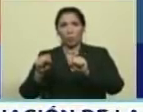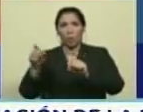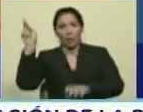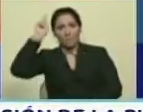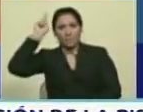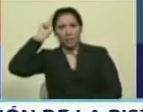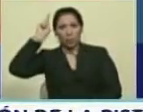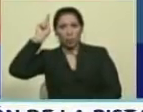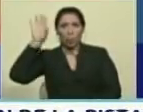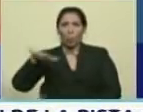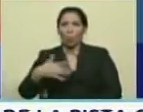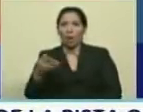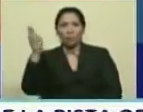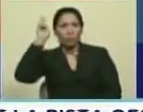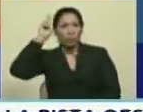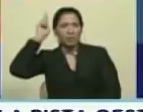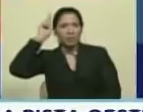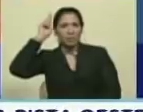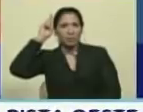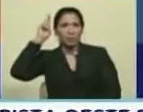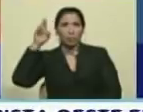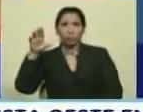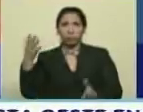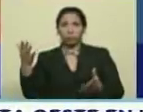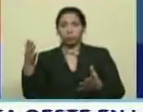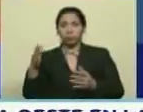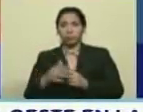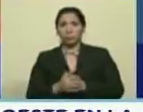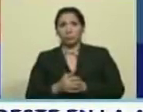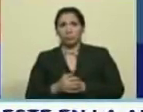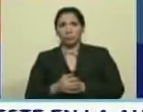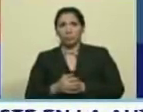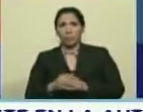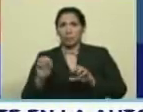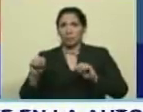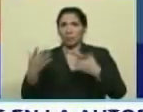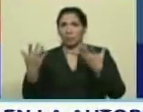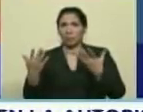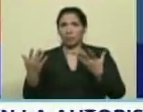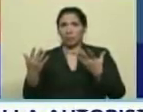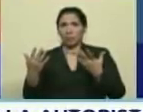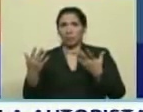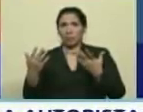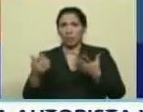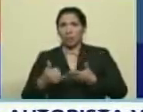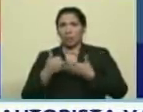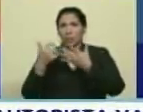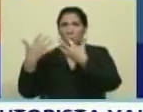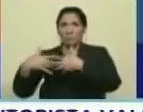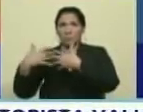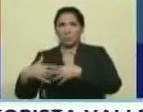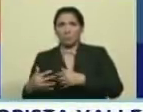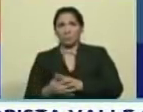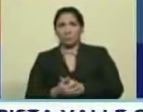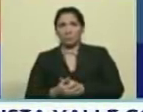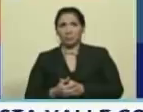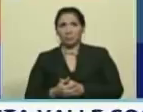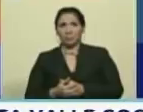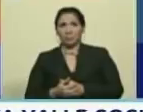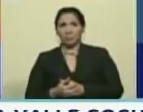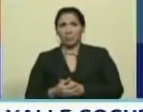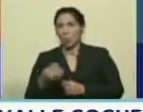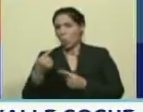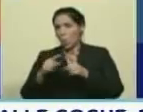Huáscar. Cortés venció a Cuauhtémoc porque Xicotencal lo ayudó en la empresa. Entró Alvarado en